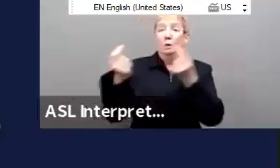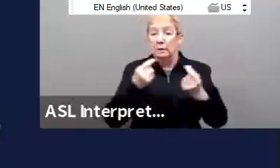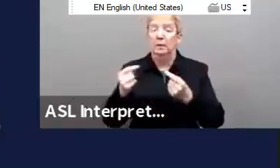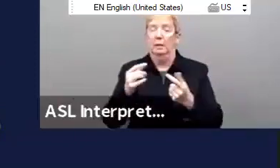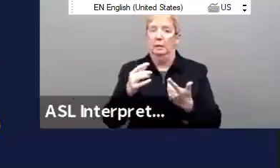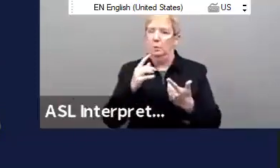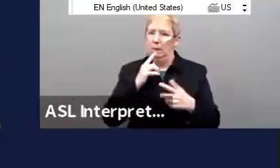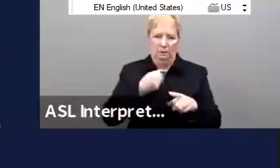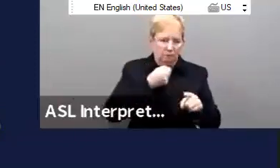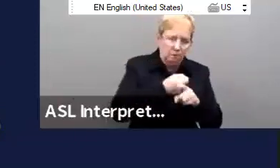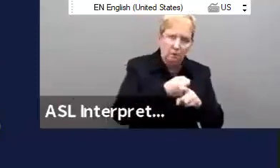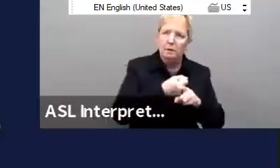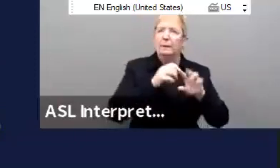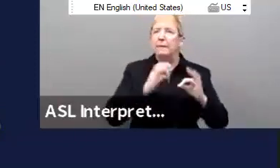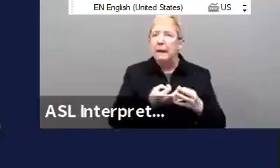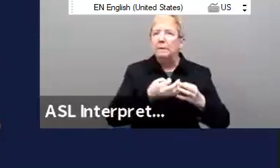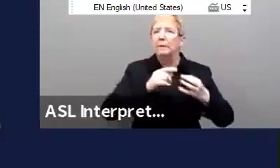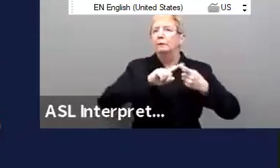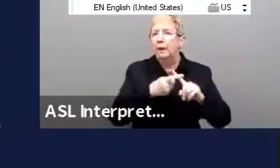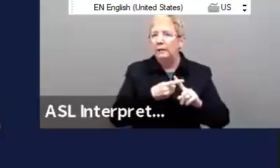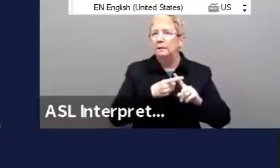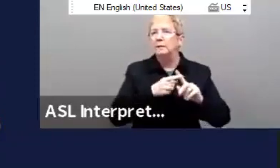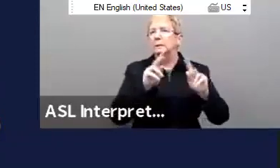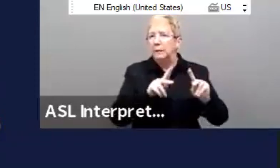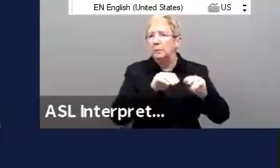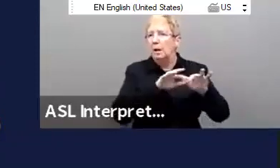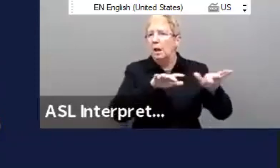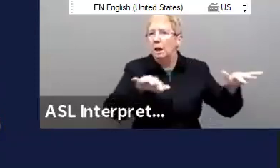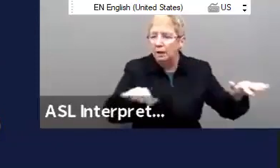tengamos ambientes de alto riesgo, que podamos